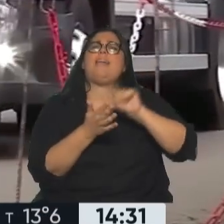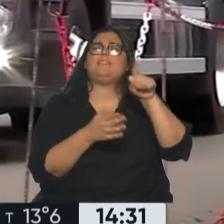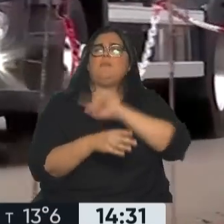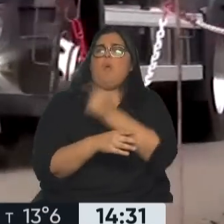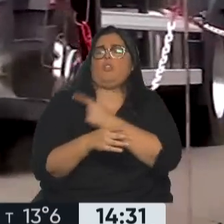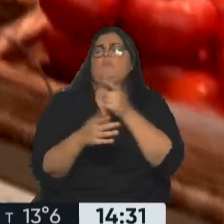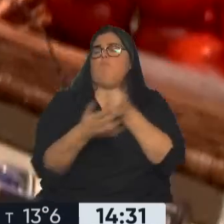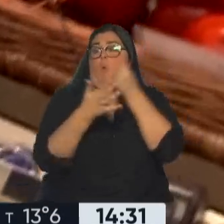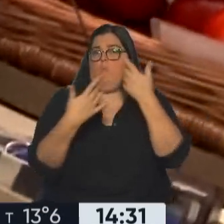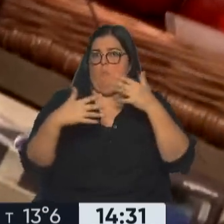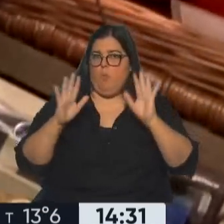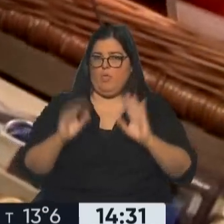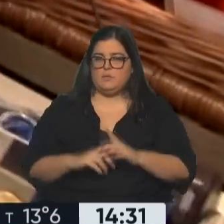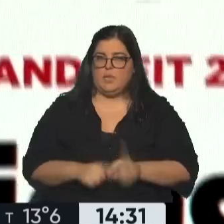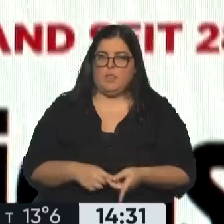Europea.